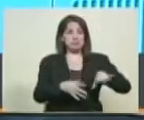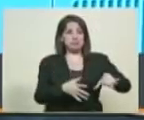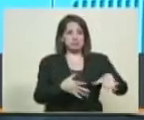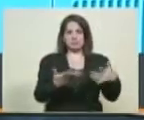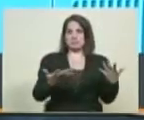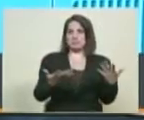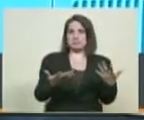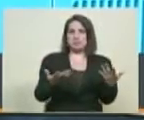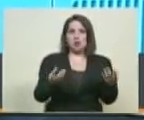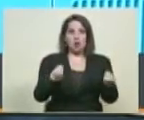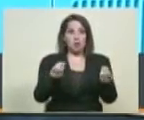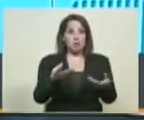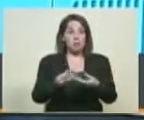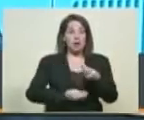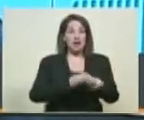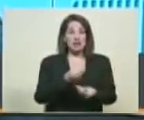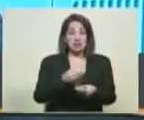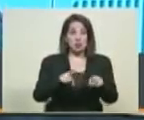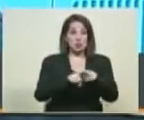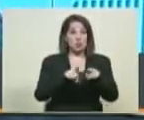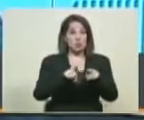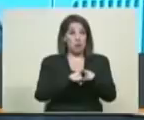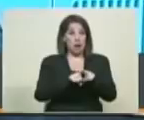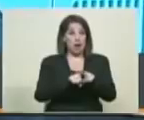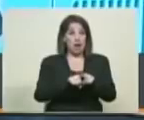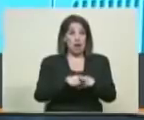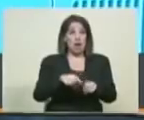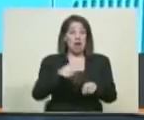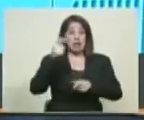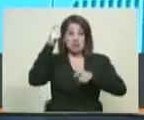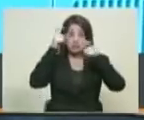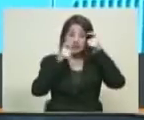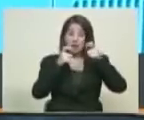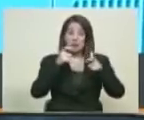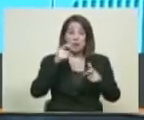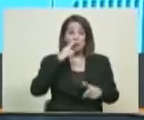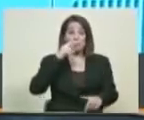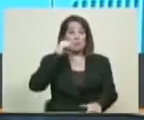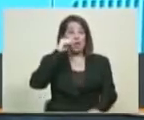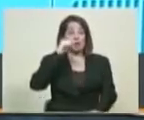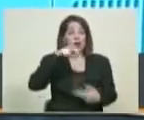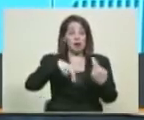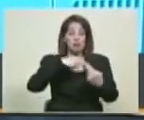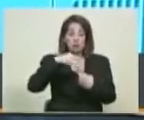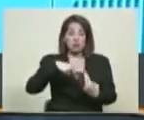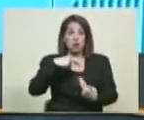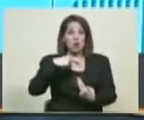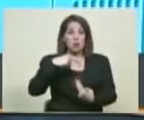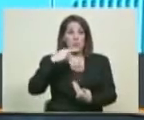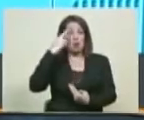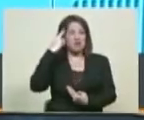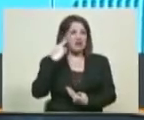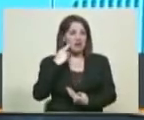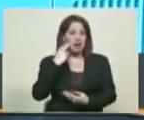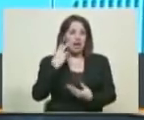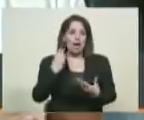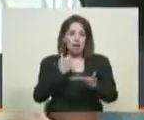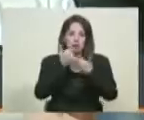Y para hacerlo contó con Chávez y con Maduro, con Venezuela, la revolución bolivariana. Sin nosotros hubiera sido